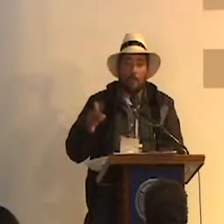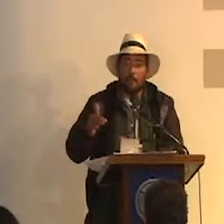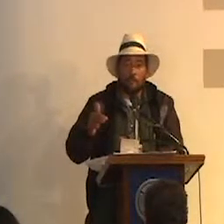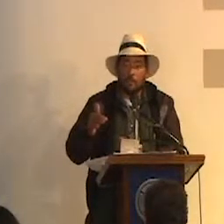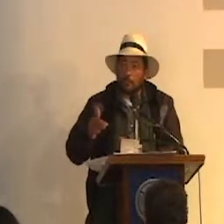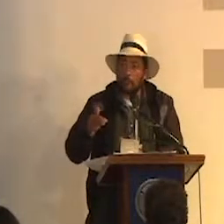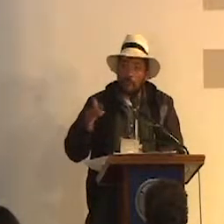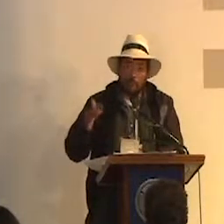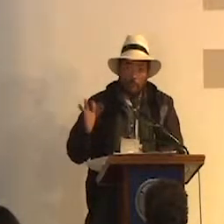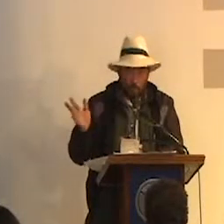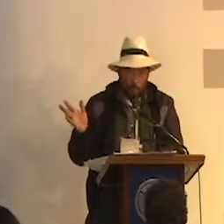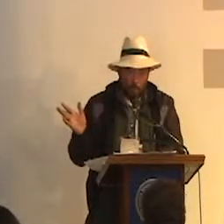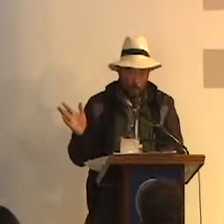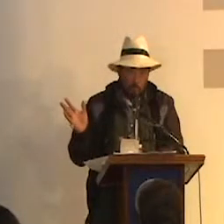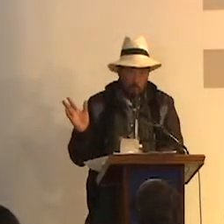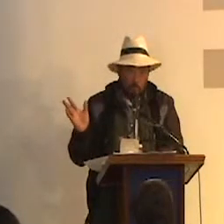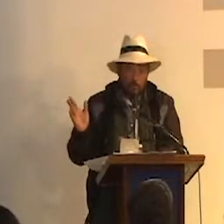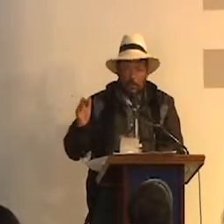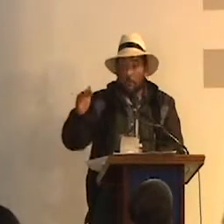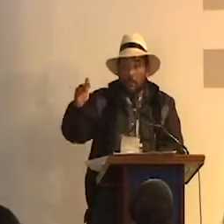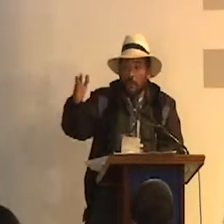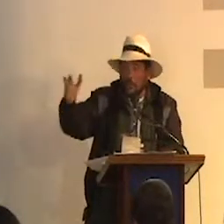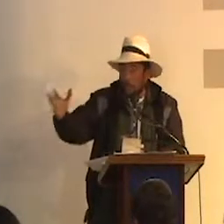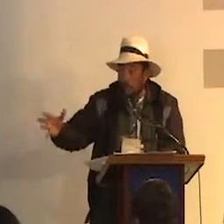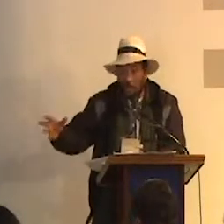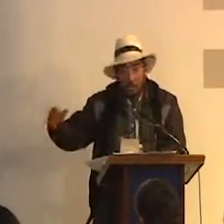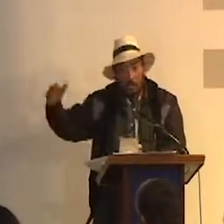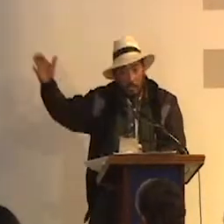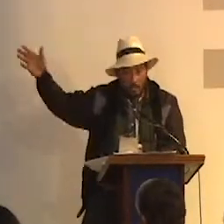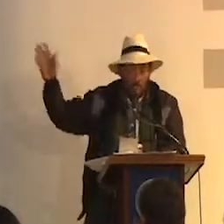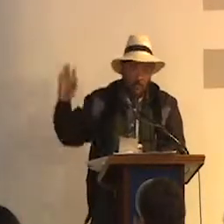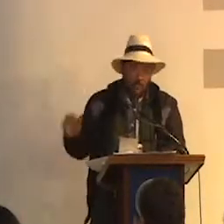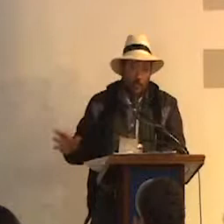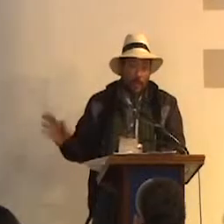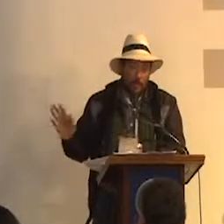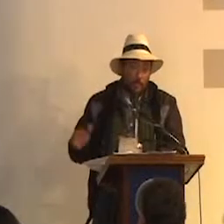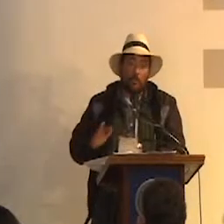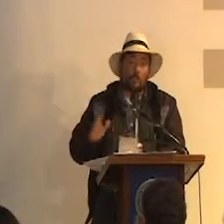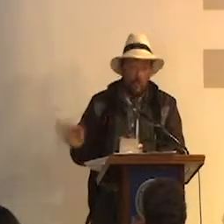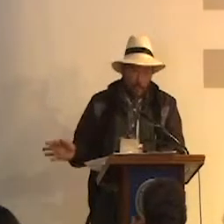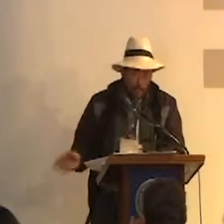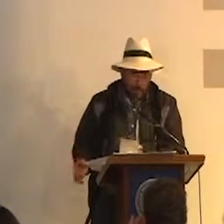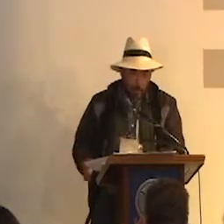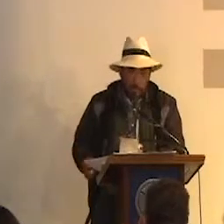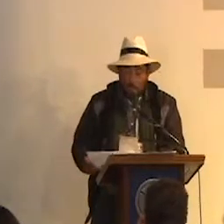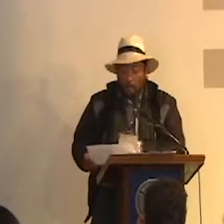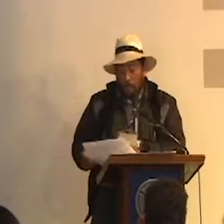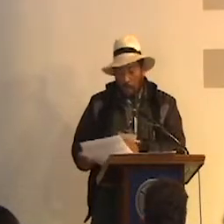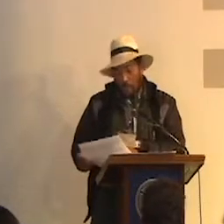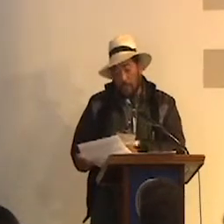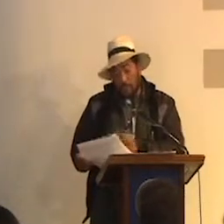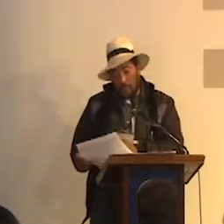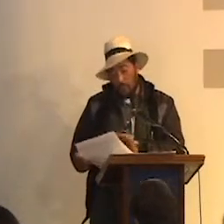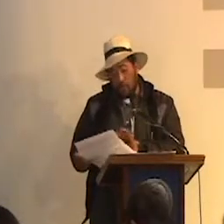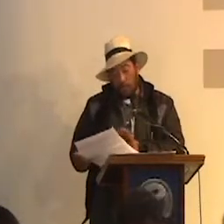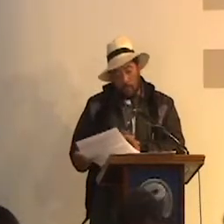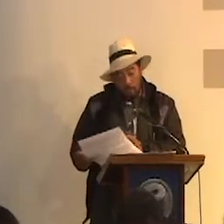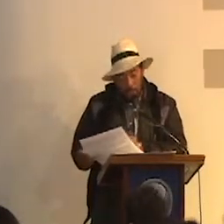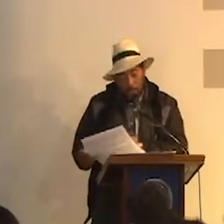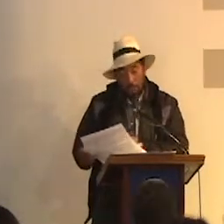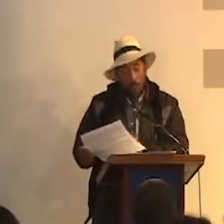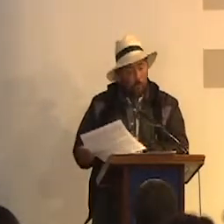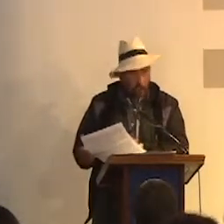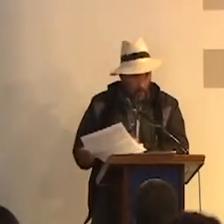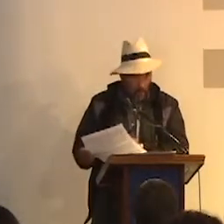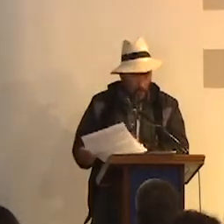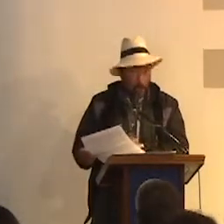que no cabe ni usted para, como digo yo, vulgarmente hace el amor aquí, tiene que ir a descansar por la calle porque no tiene ni patio. Entonces, eso